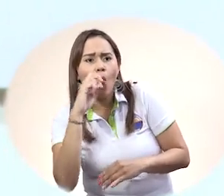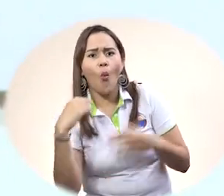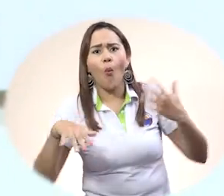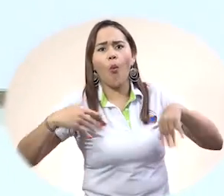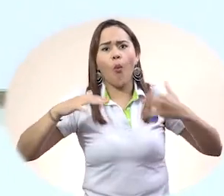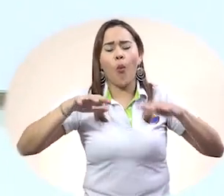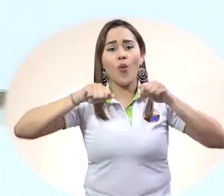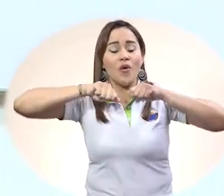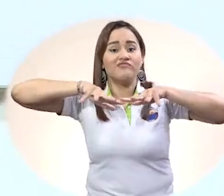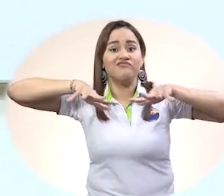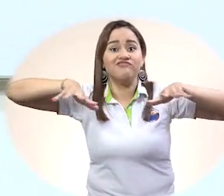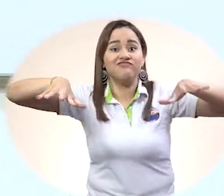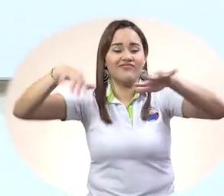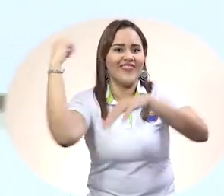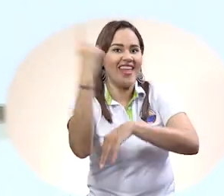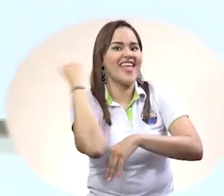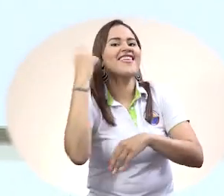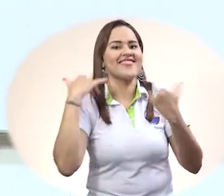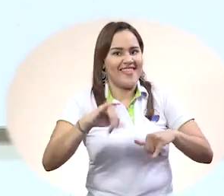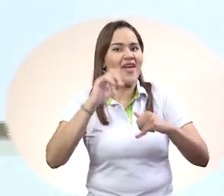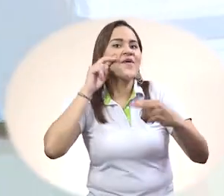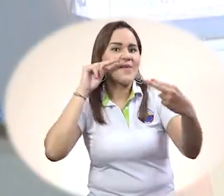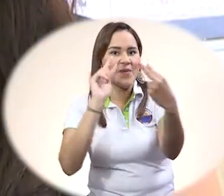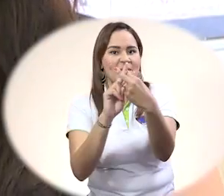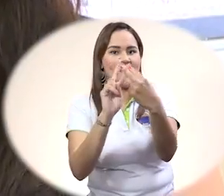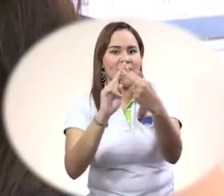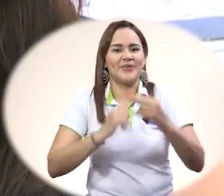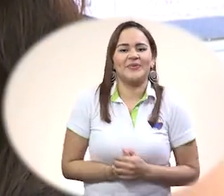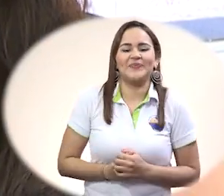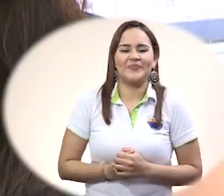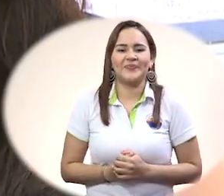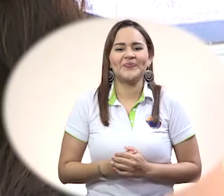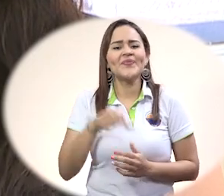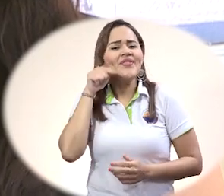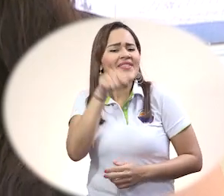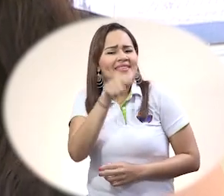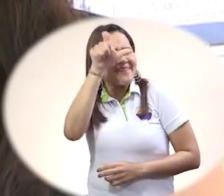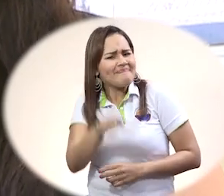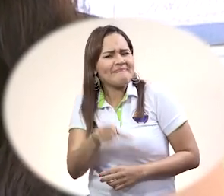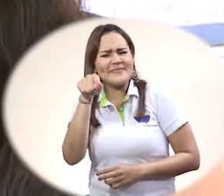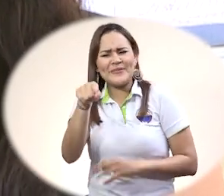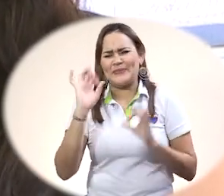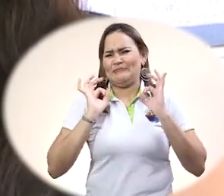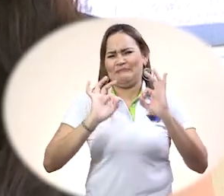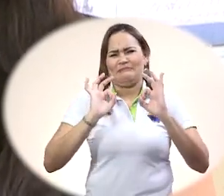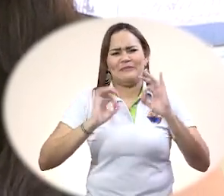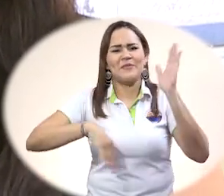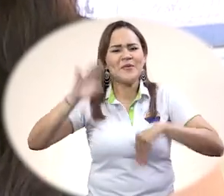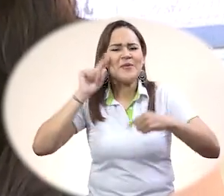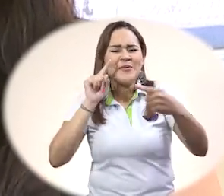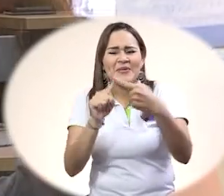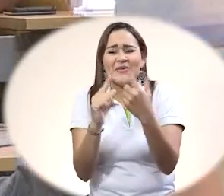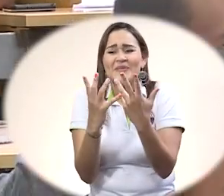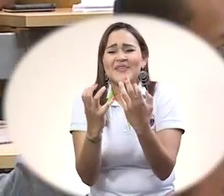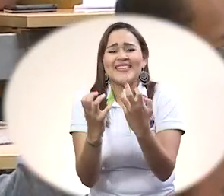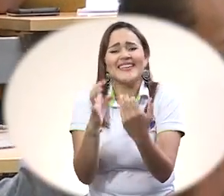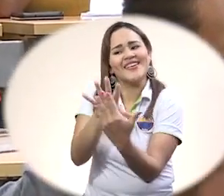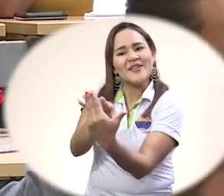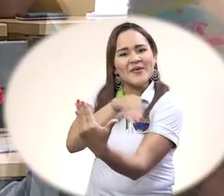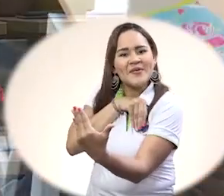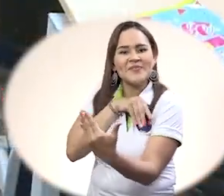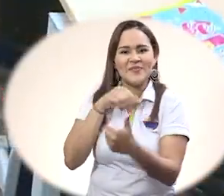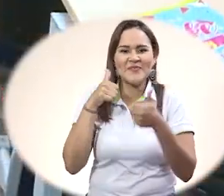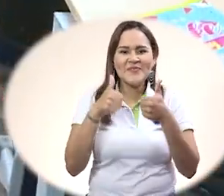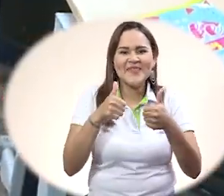en toda la universidad de magdalena jason es como ese pilar que uno quiere llegar a ser ese ejemplo que uno quiere lograr aquí en la